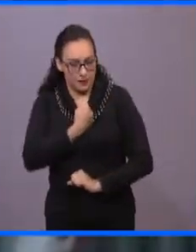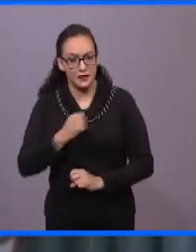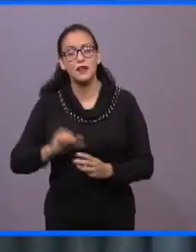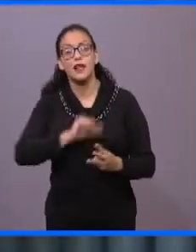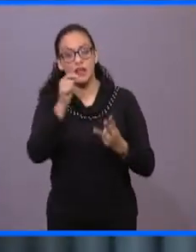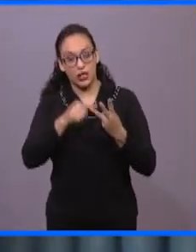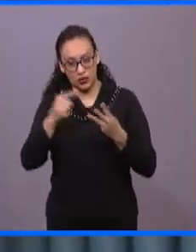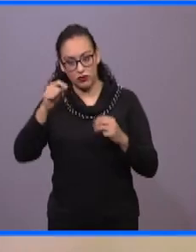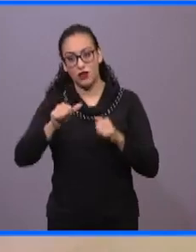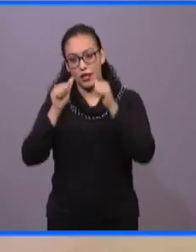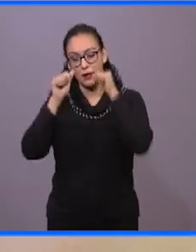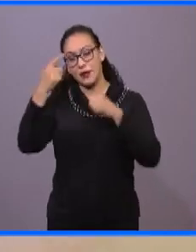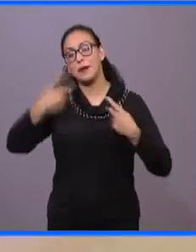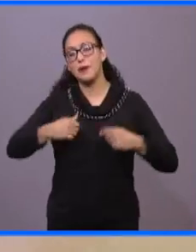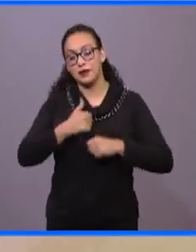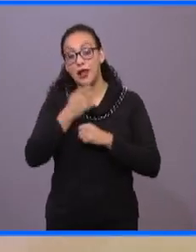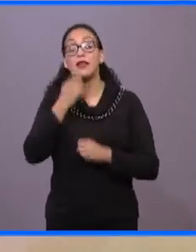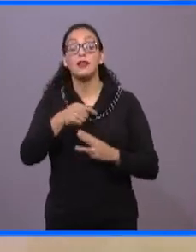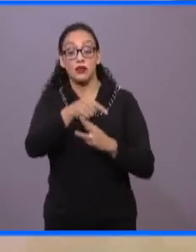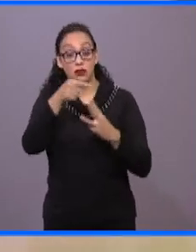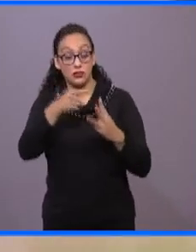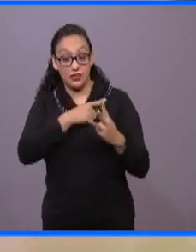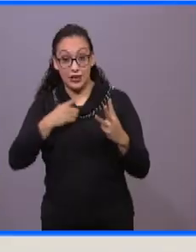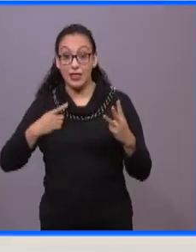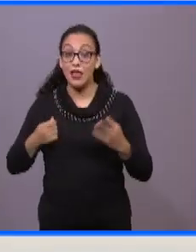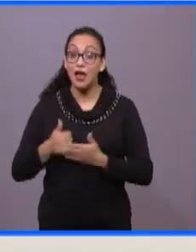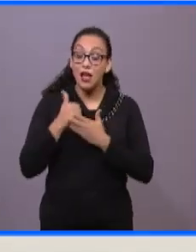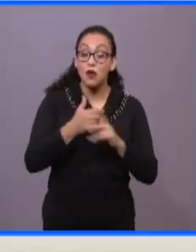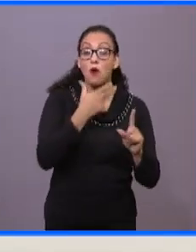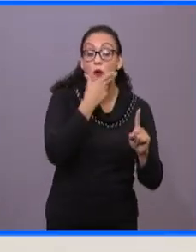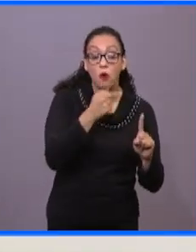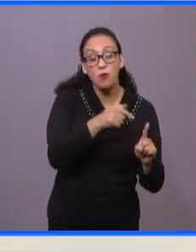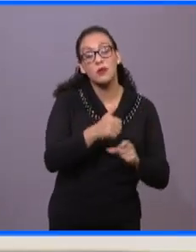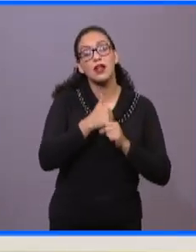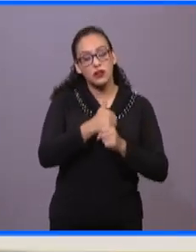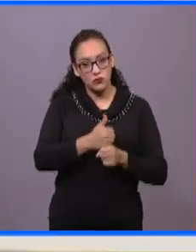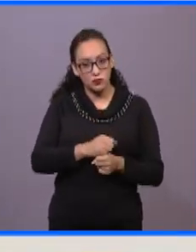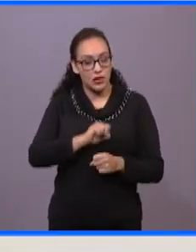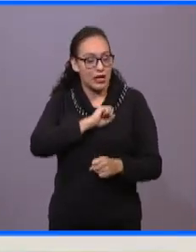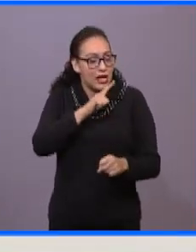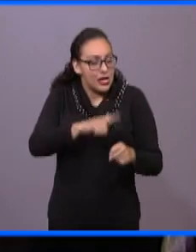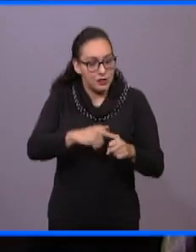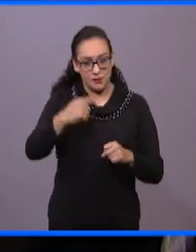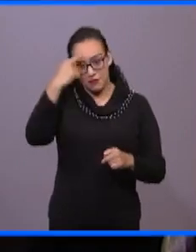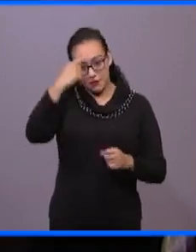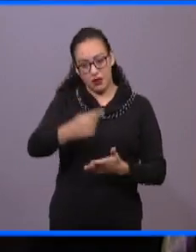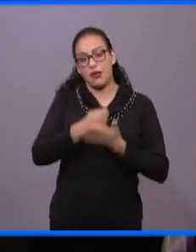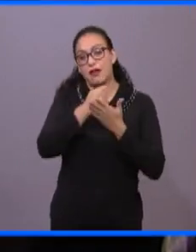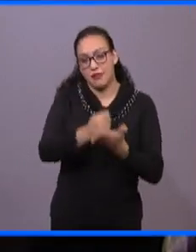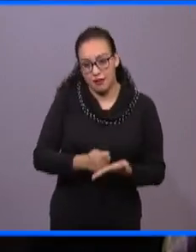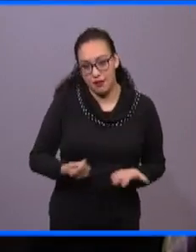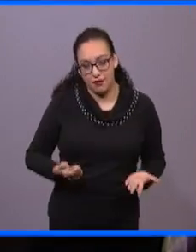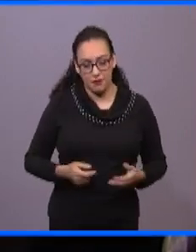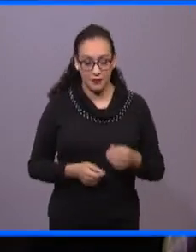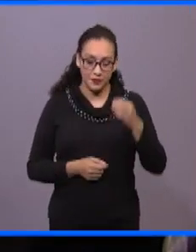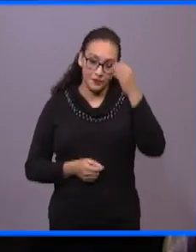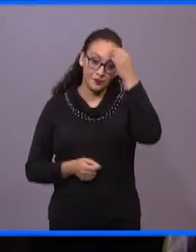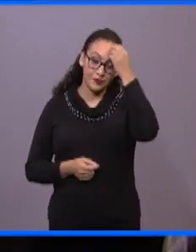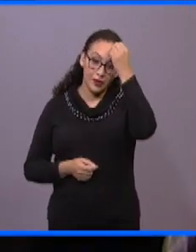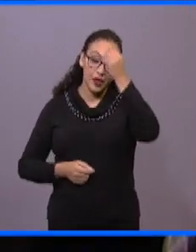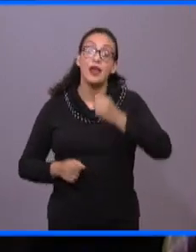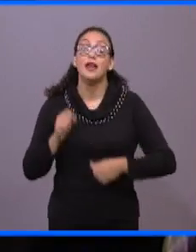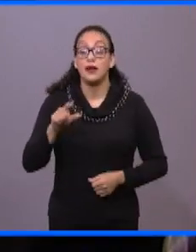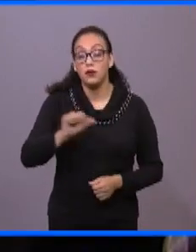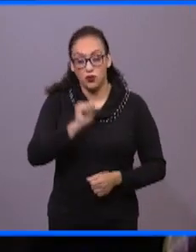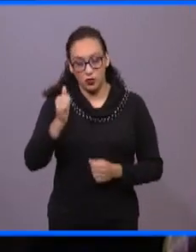Atención a Víctimas, le garanticen atención médica y psicológica especializada para su rehabilitación. En otro asunto, la primera sala determinó